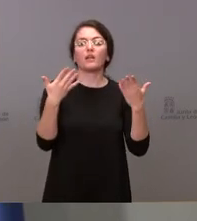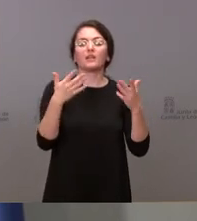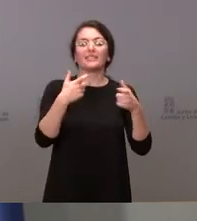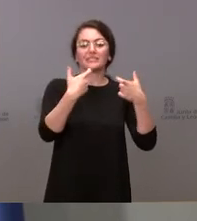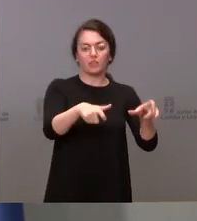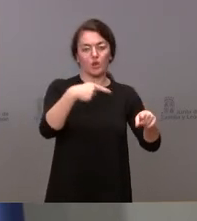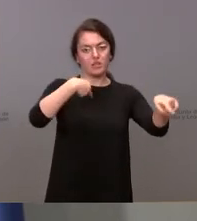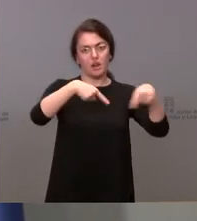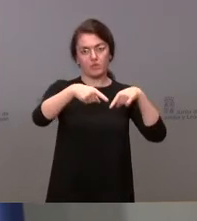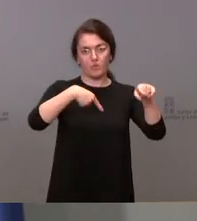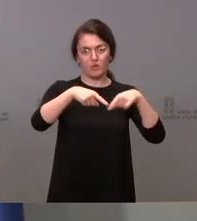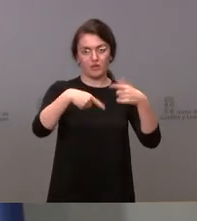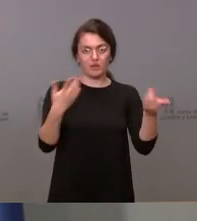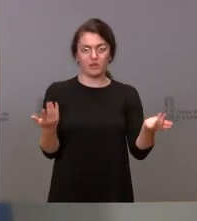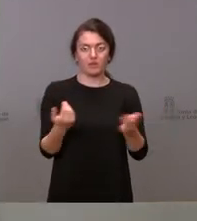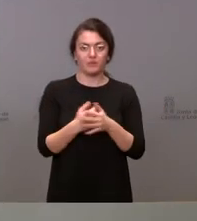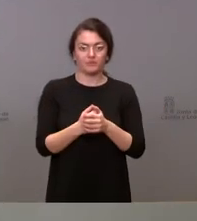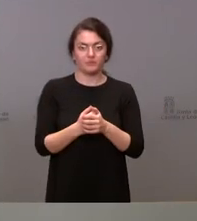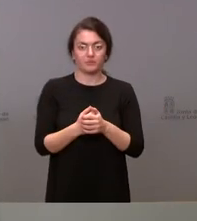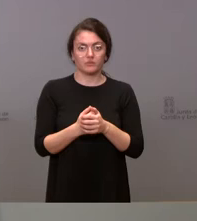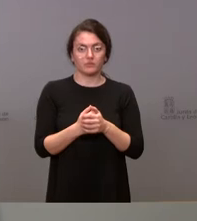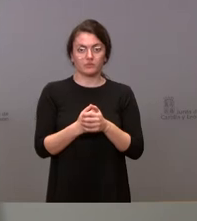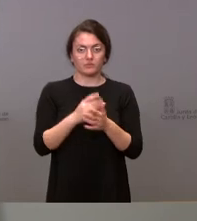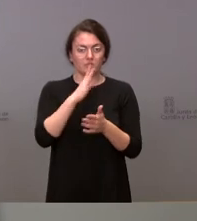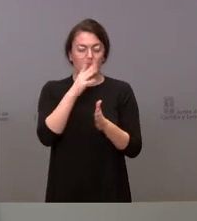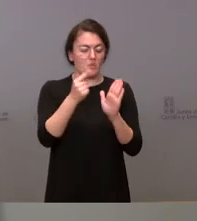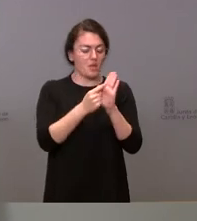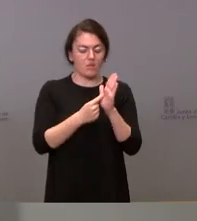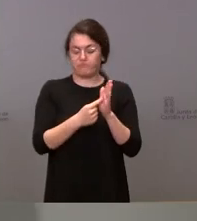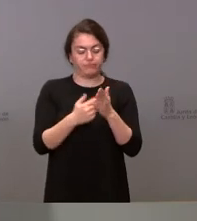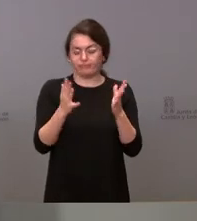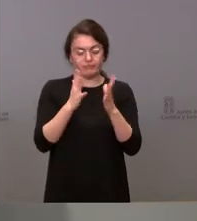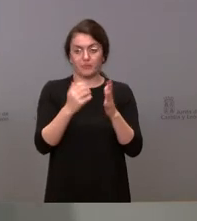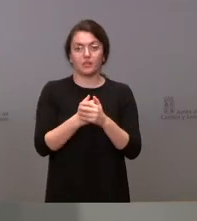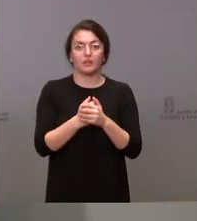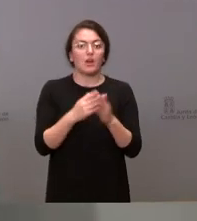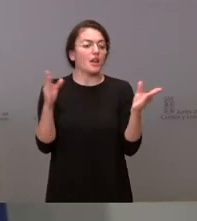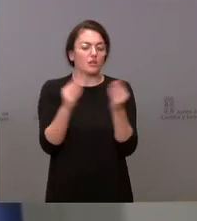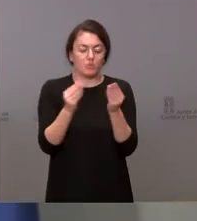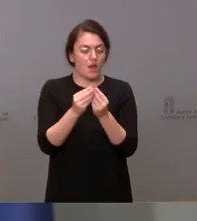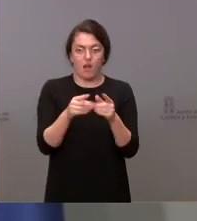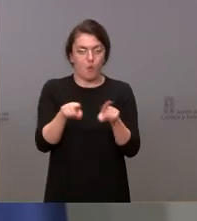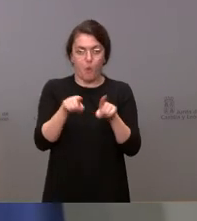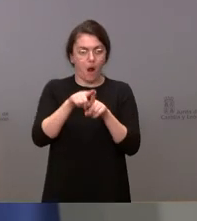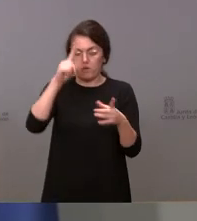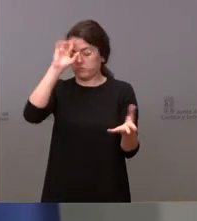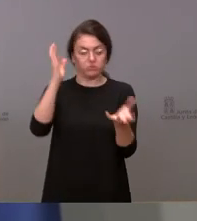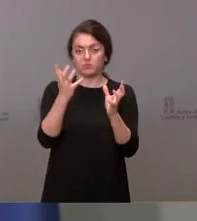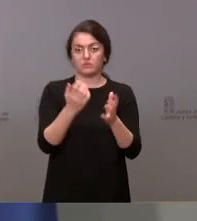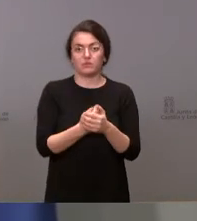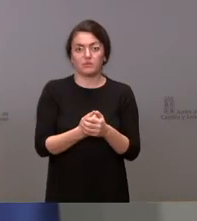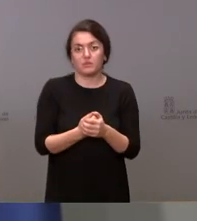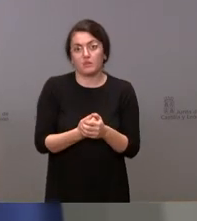faltaba al sector del transporte esta medida. Bueno, en resumidas cuentas, es un auténtico disparate. Disparate